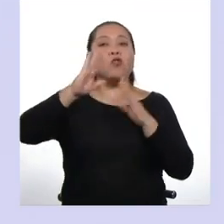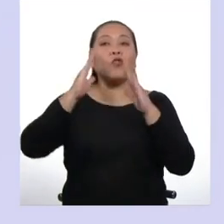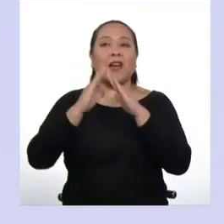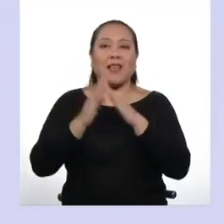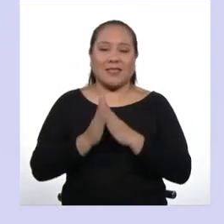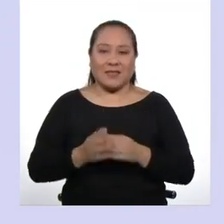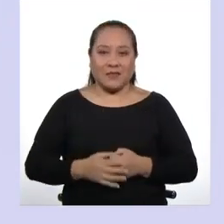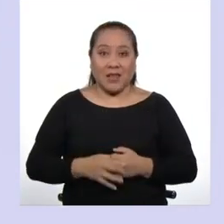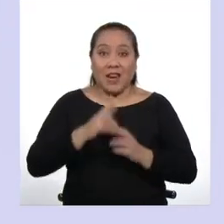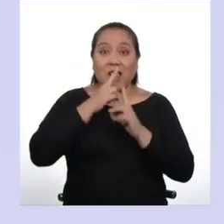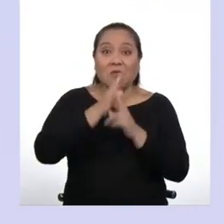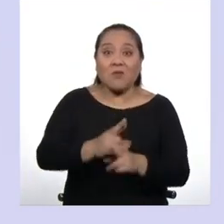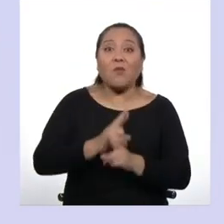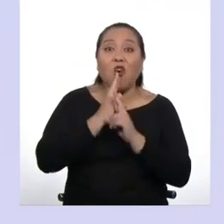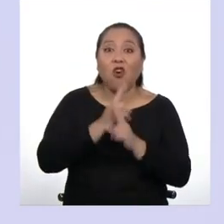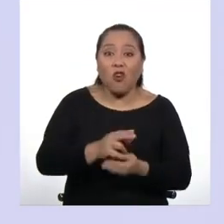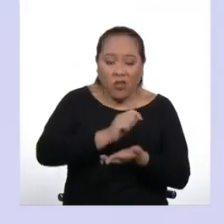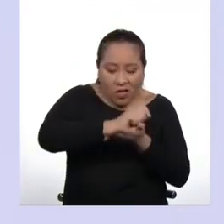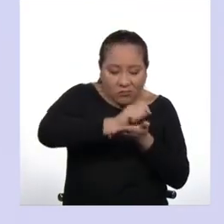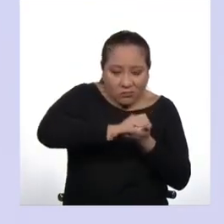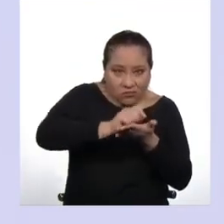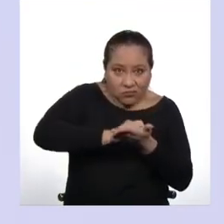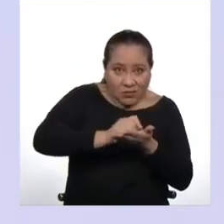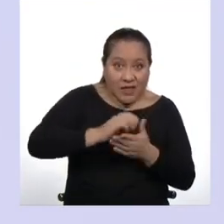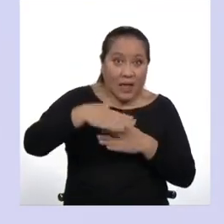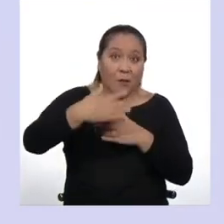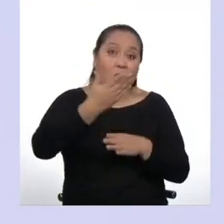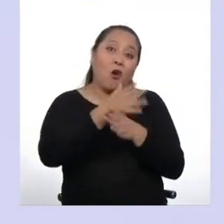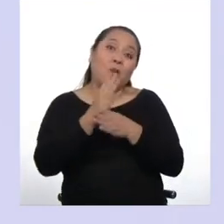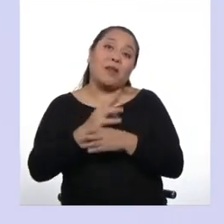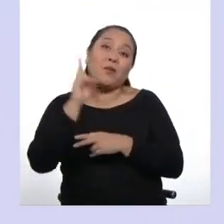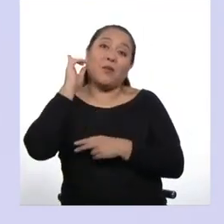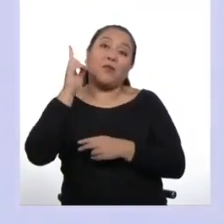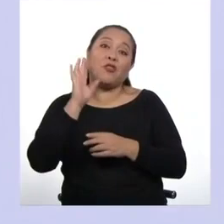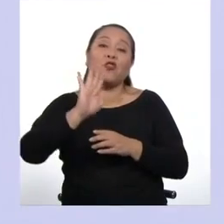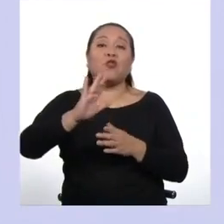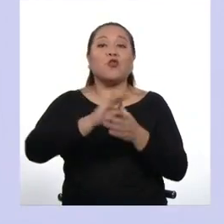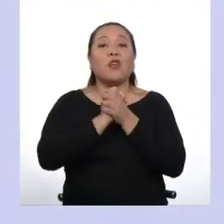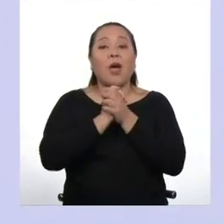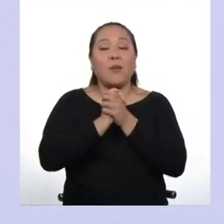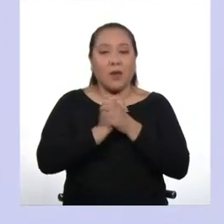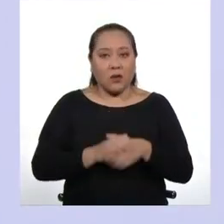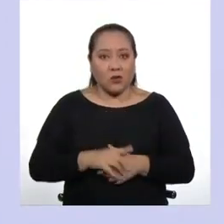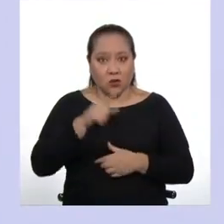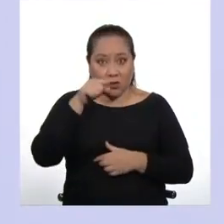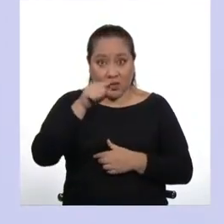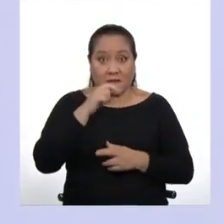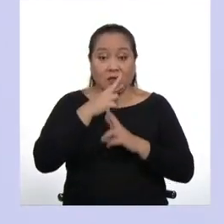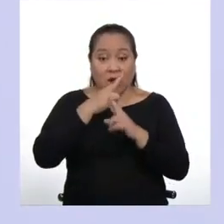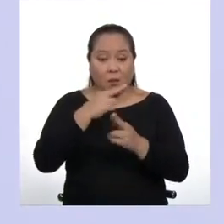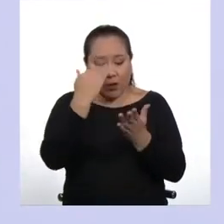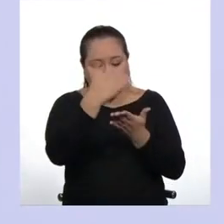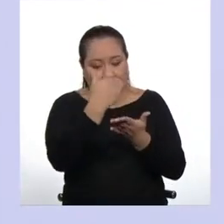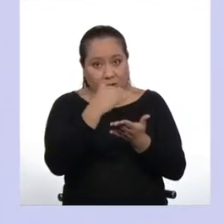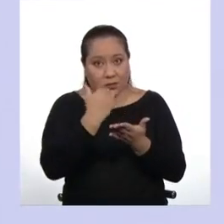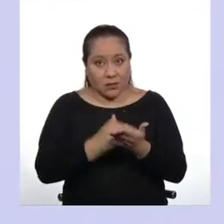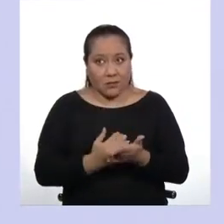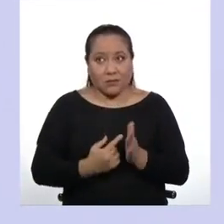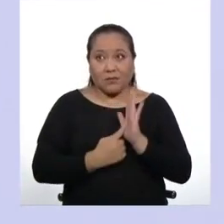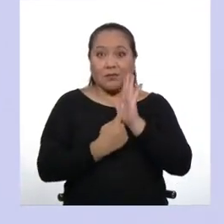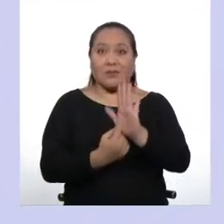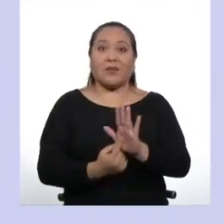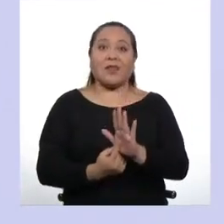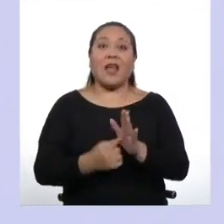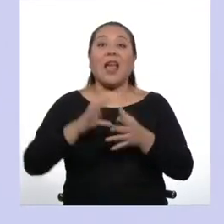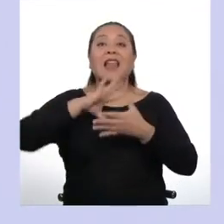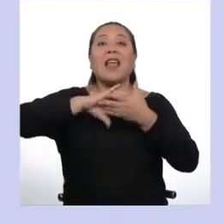esas preguntas en tu cuaderno para luego compartirlas con tu profesor y tus compañeros. Las respuestas que escribas te servirán luego para plasmar en la